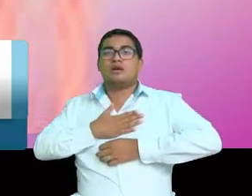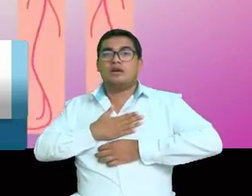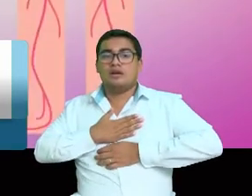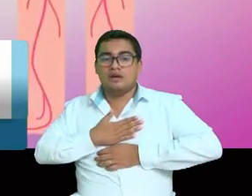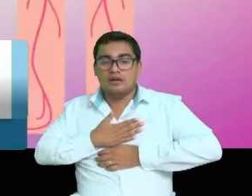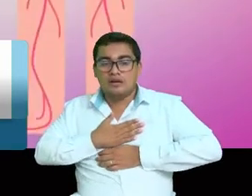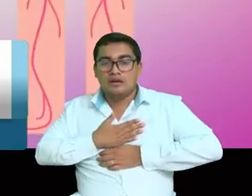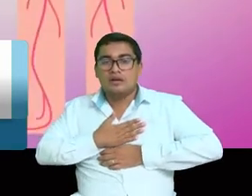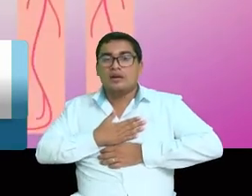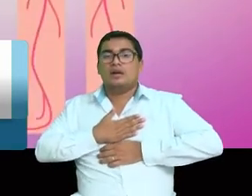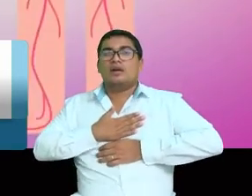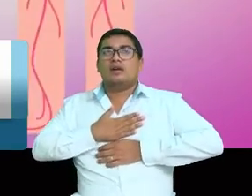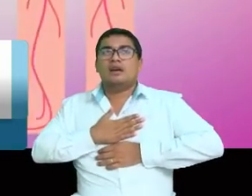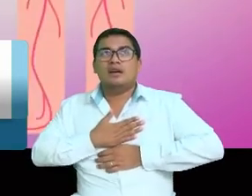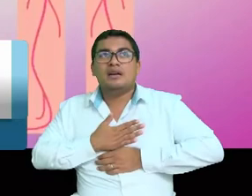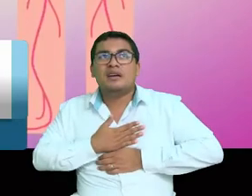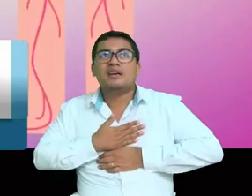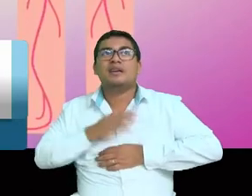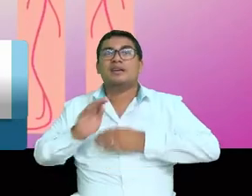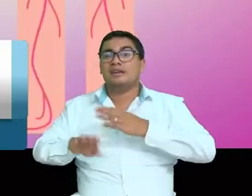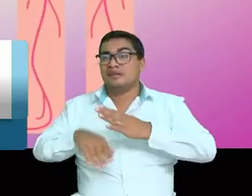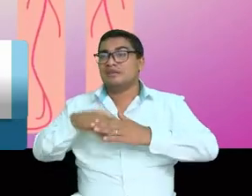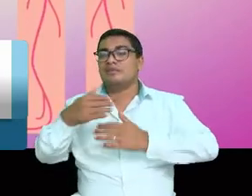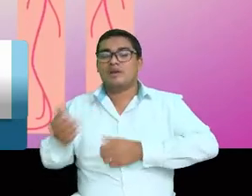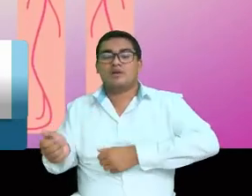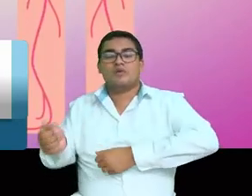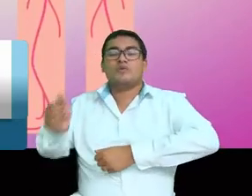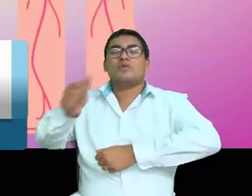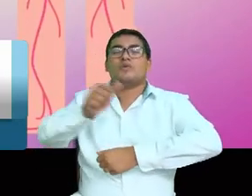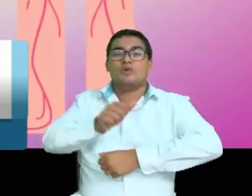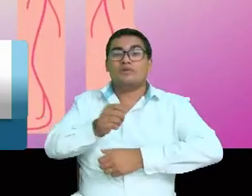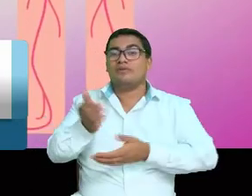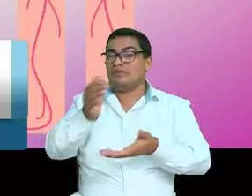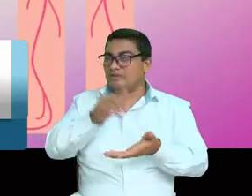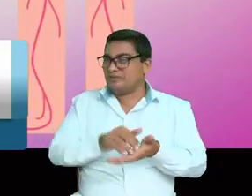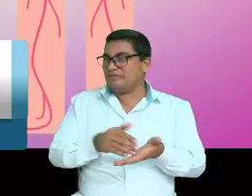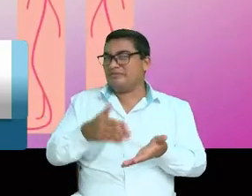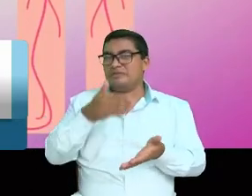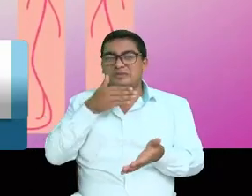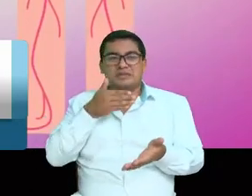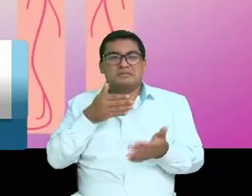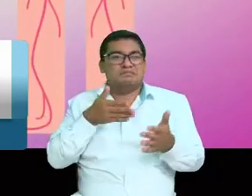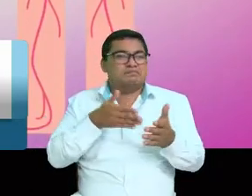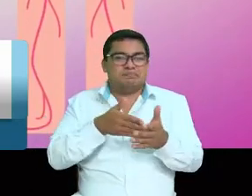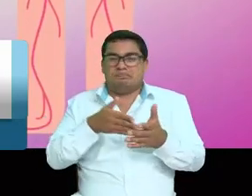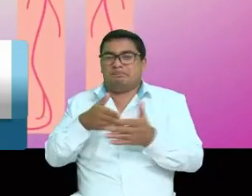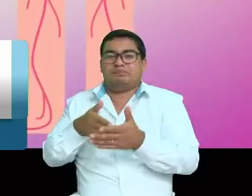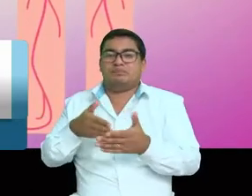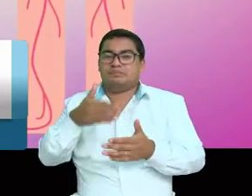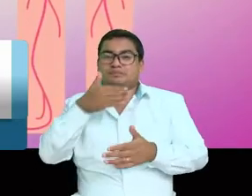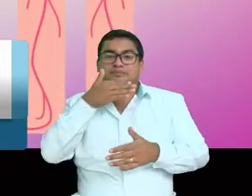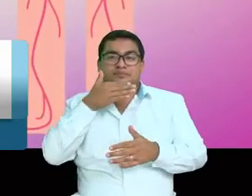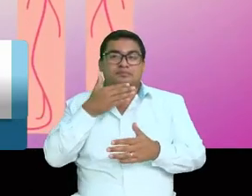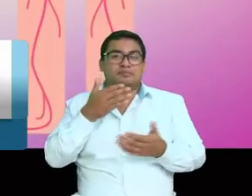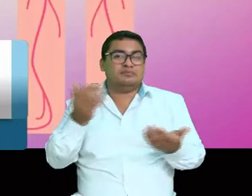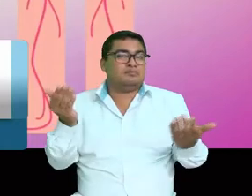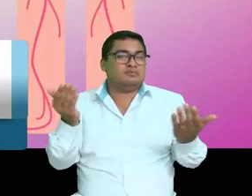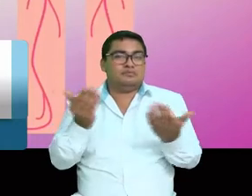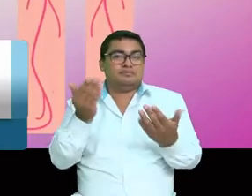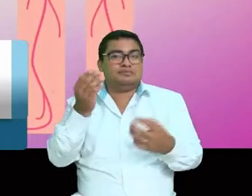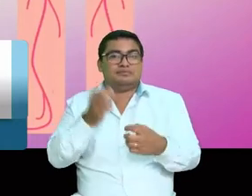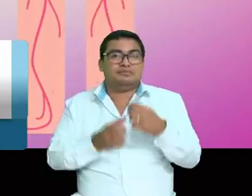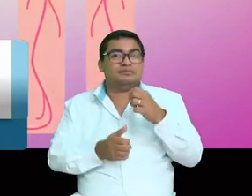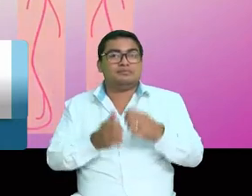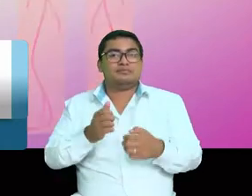pausa y se cansa y después se toma las otras 2. O sea, en la forma como bebe el niño, ahí podemos